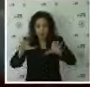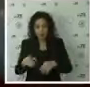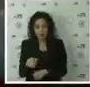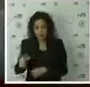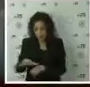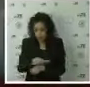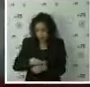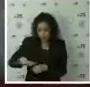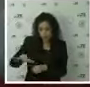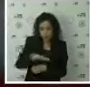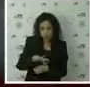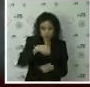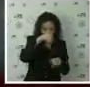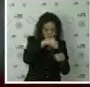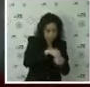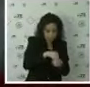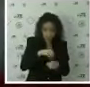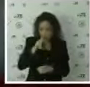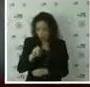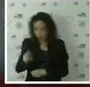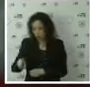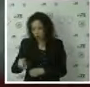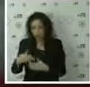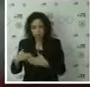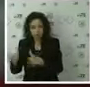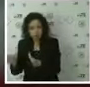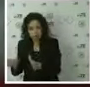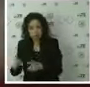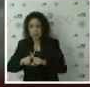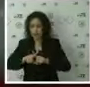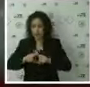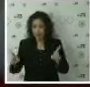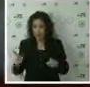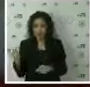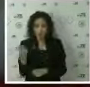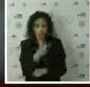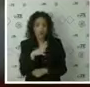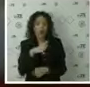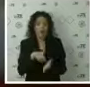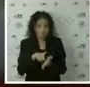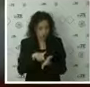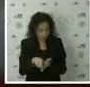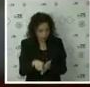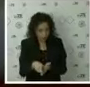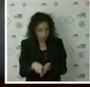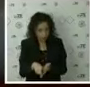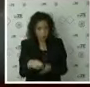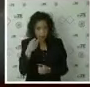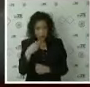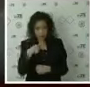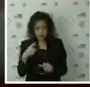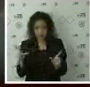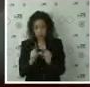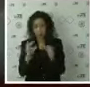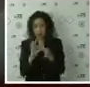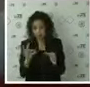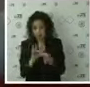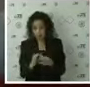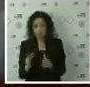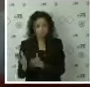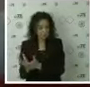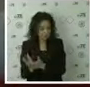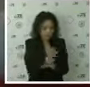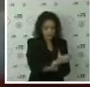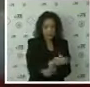público y ese espacio privado, los dos son esferas que tienen ámbitos de derechos. Dicho lo anterior, están las garantías,